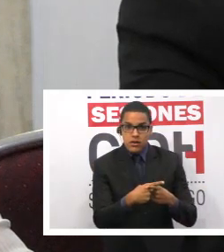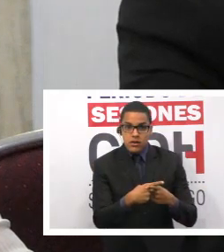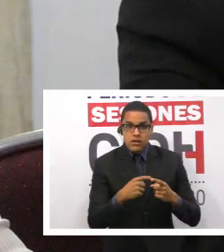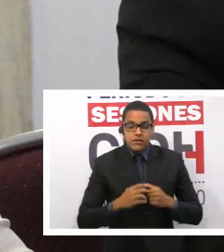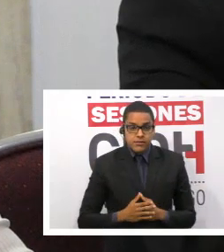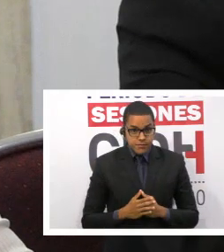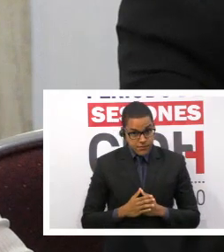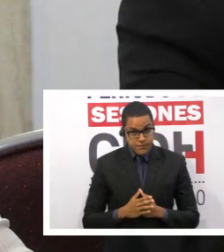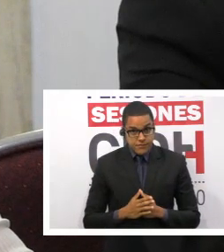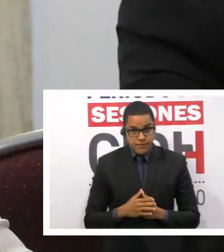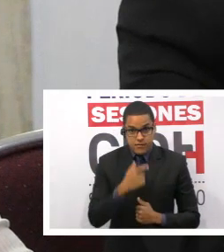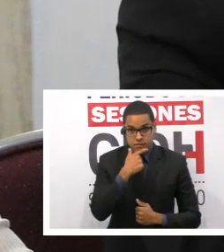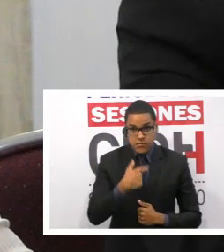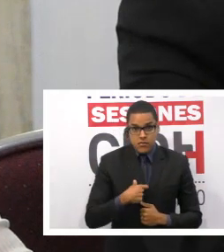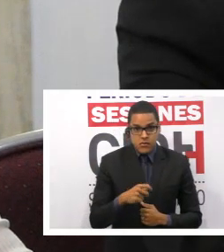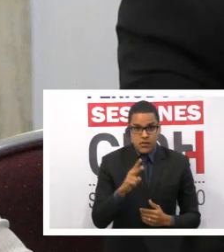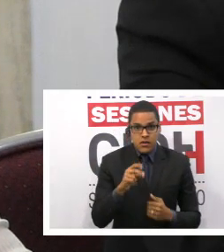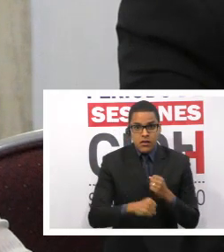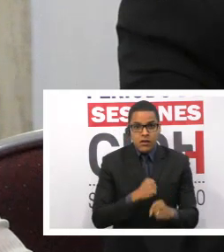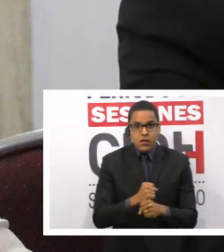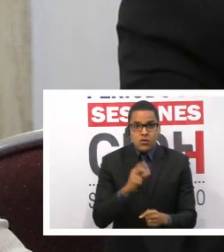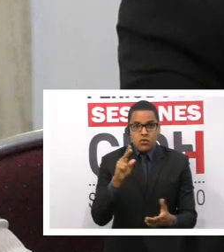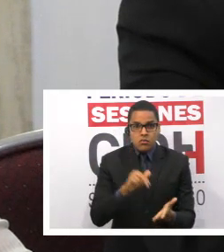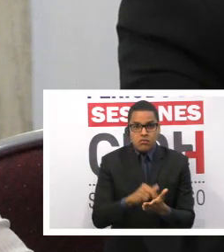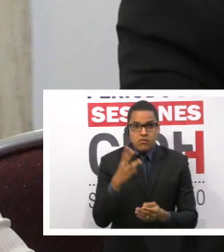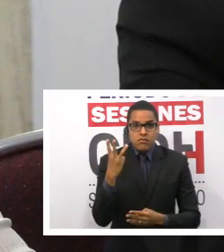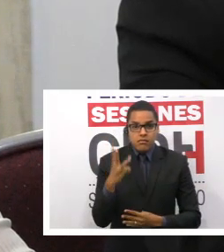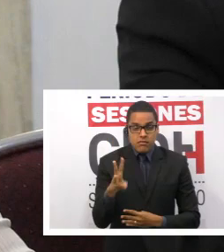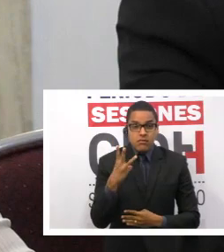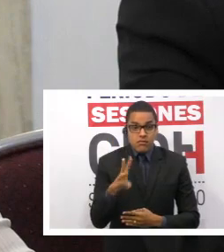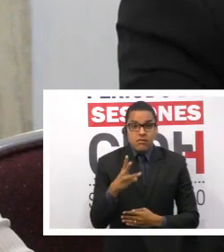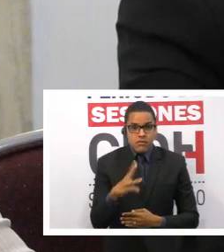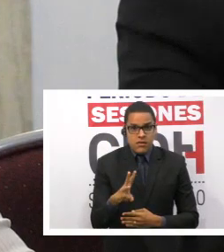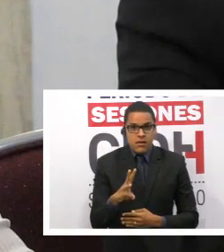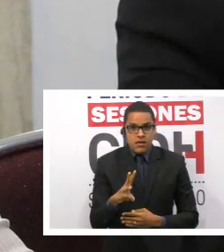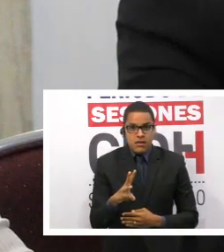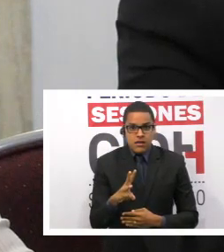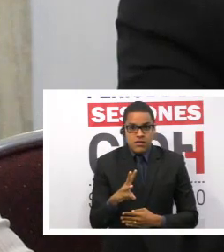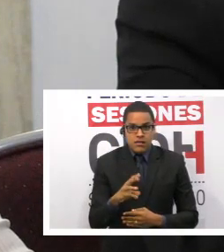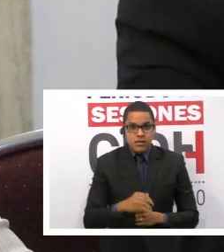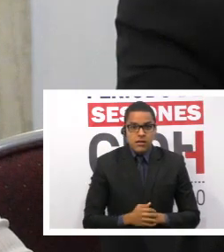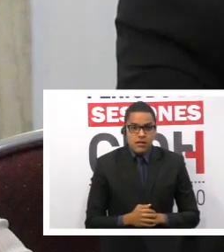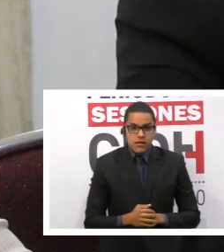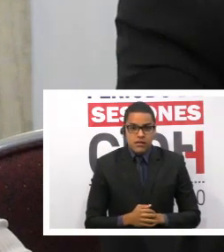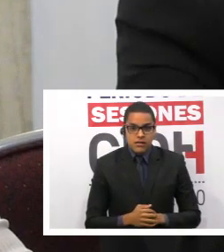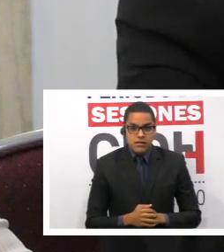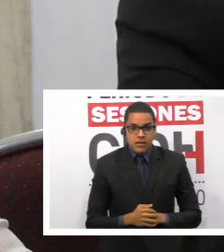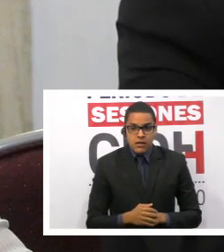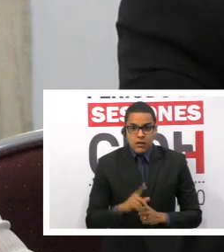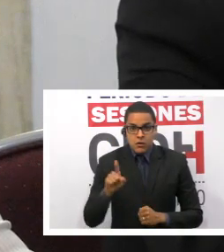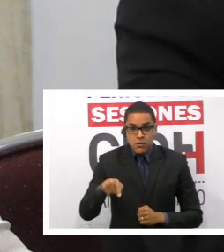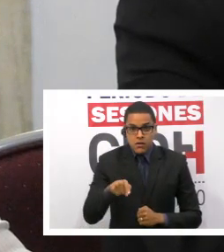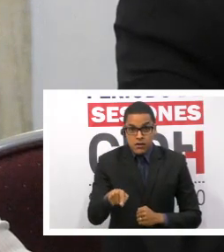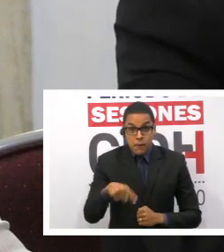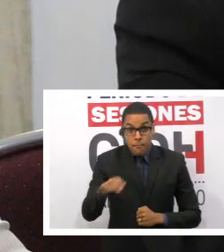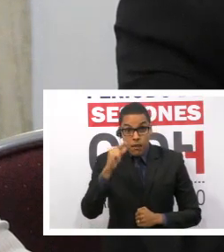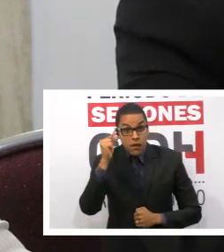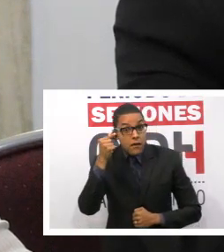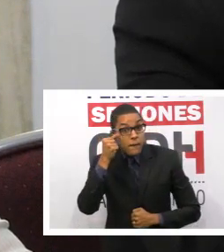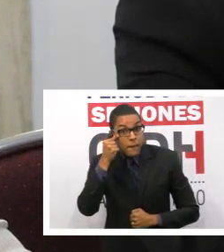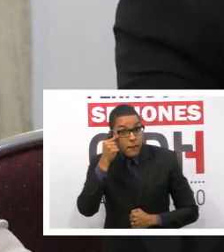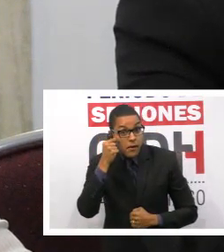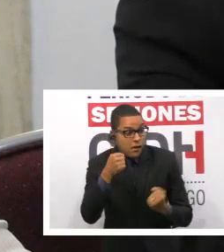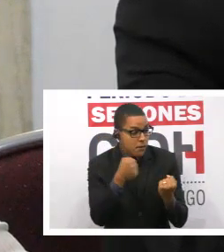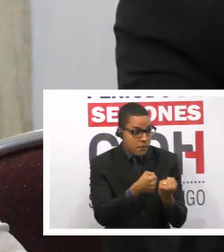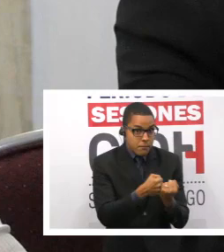discriminatorias por afectar más a las poblaciones más vulnerables al mismo tiempo que conservan privilegios fiscales beneficios los